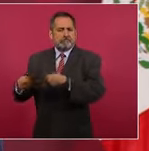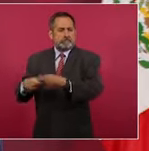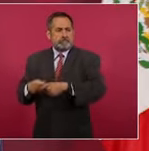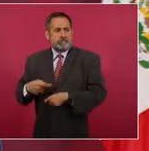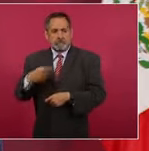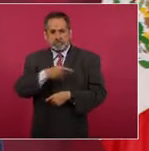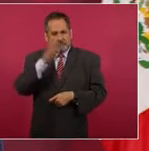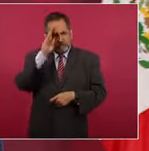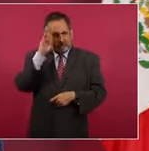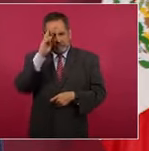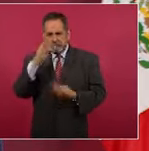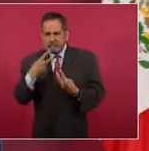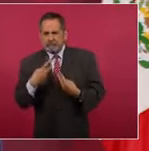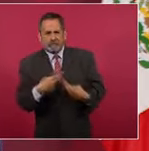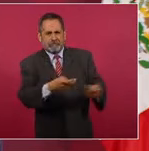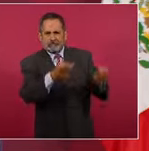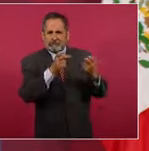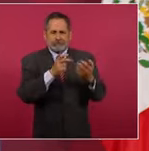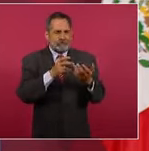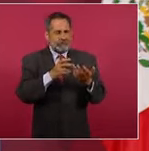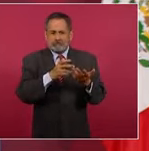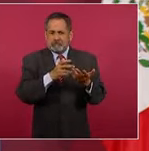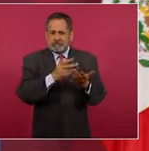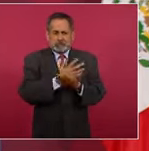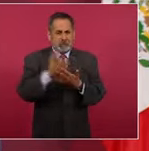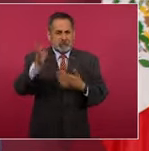desmedido, sin límites.